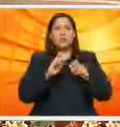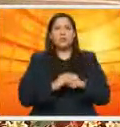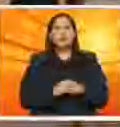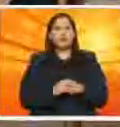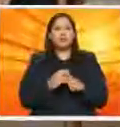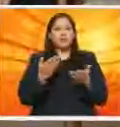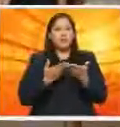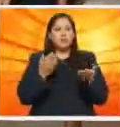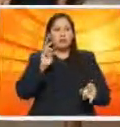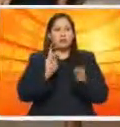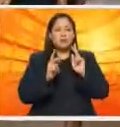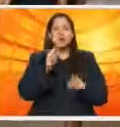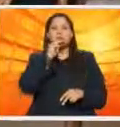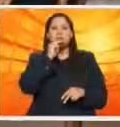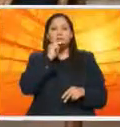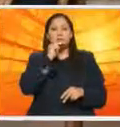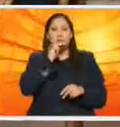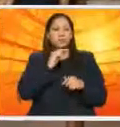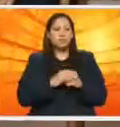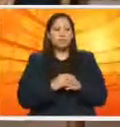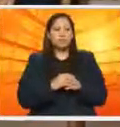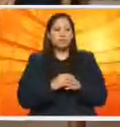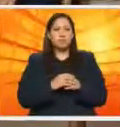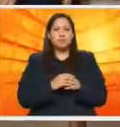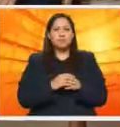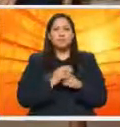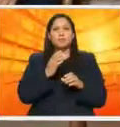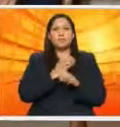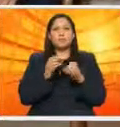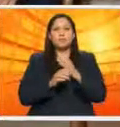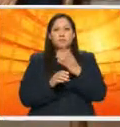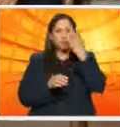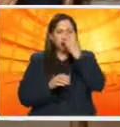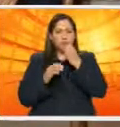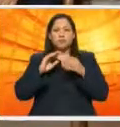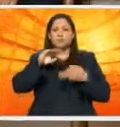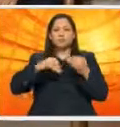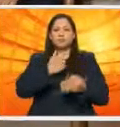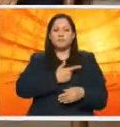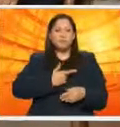nos va a platicar de la Navidad y de estas cosas tan bonitas que a todo el mundo nos